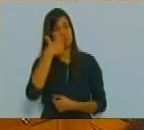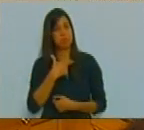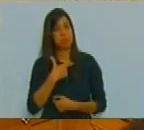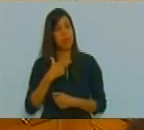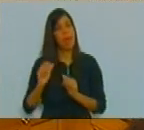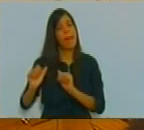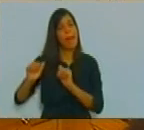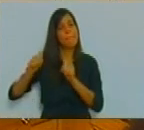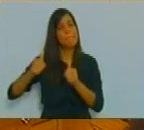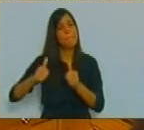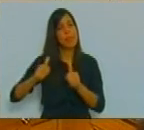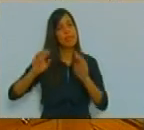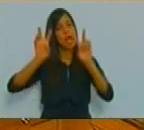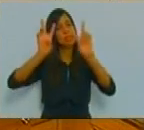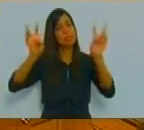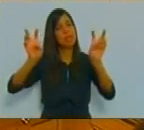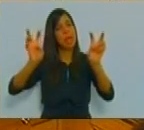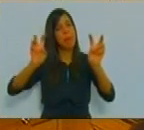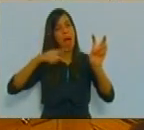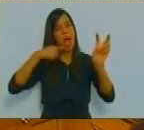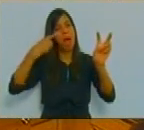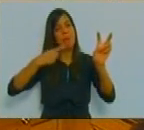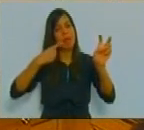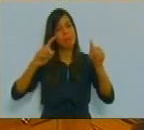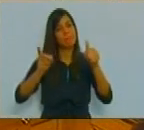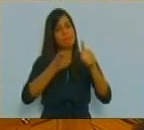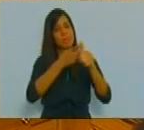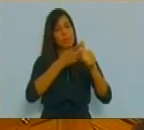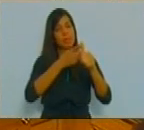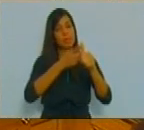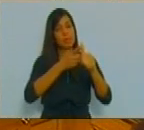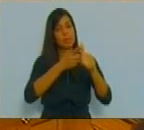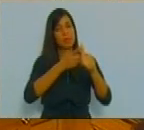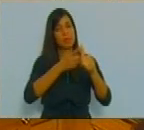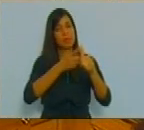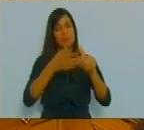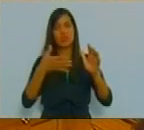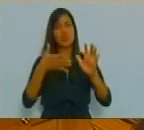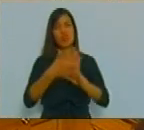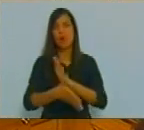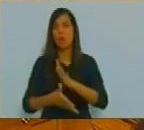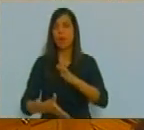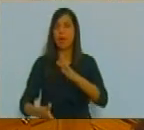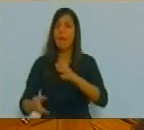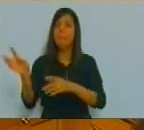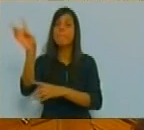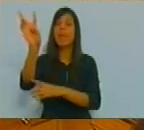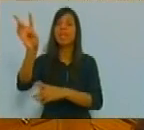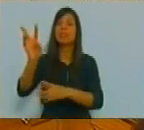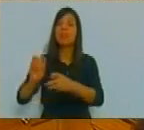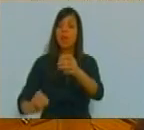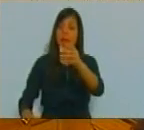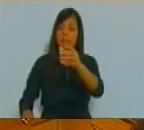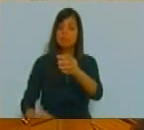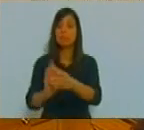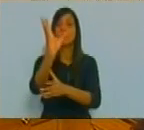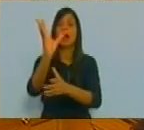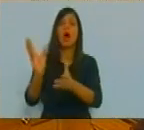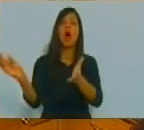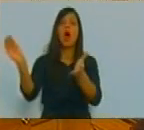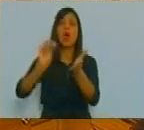estableciendo como premisa fundamental que esa refundación de la república es